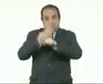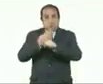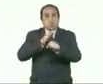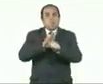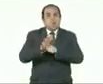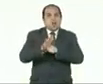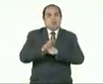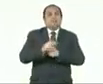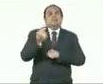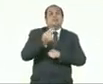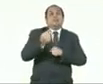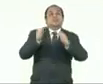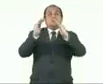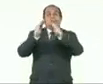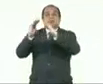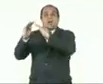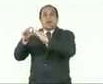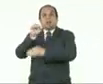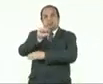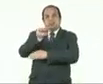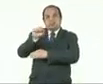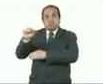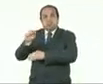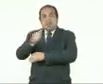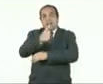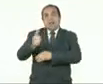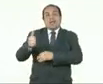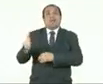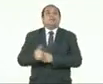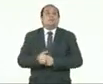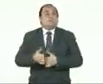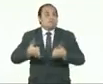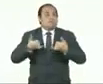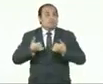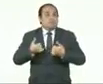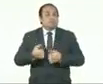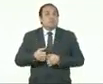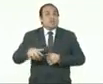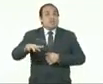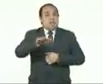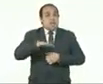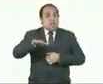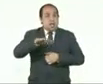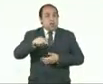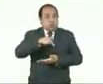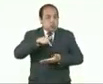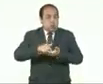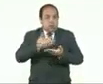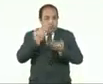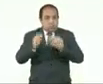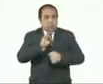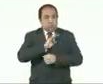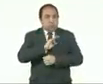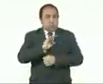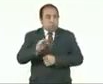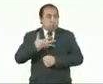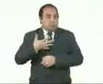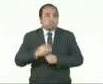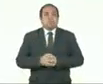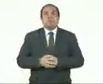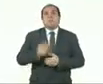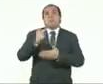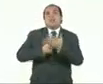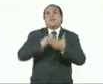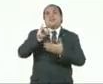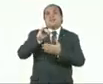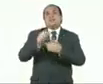casa por casa para que cada joven tenga un espacio para estudiar. Y el programa Sí al Desarme, Sí a la Paz, pues